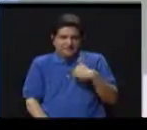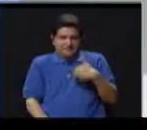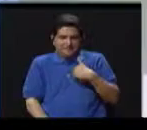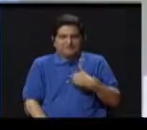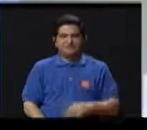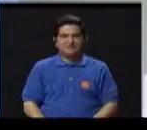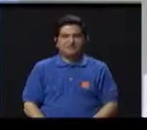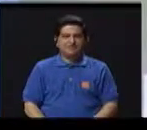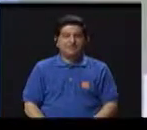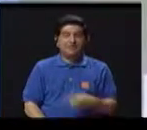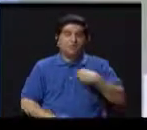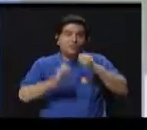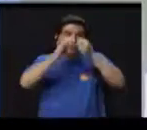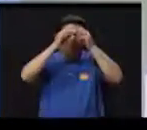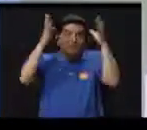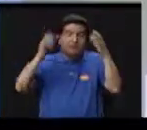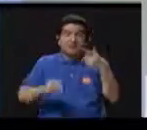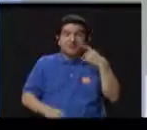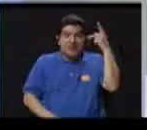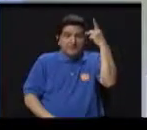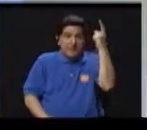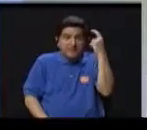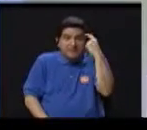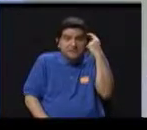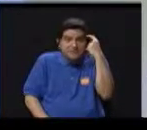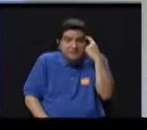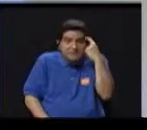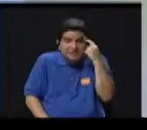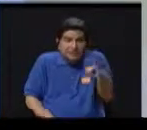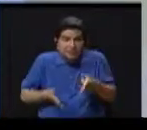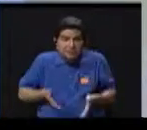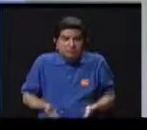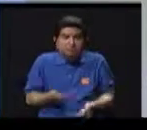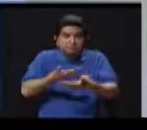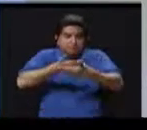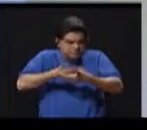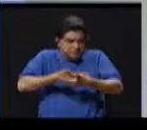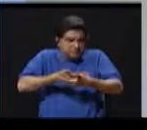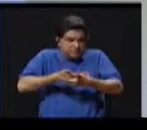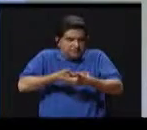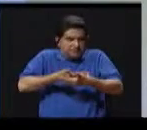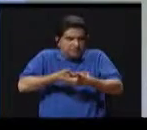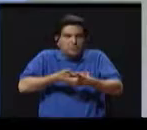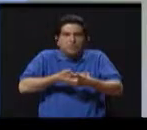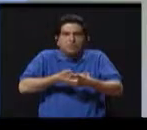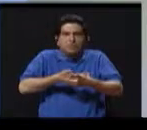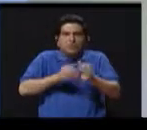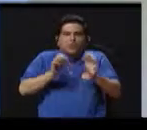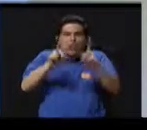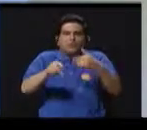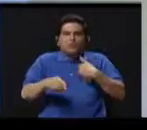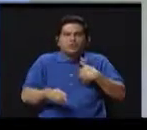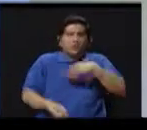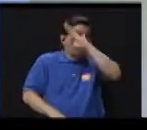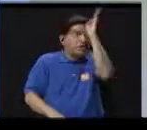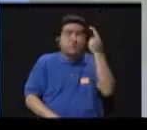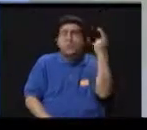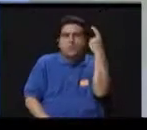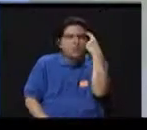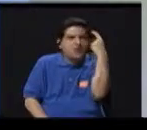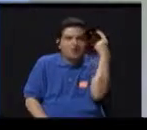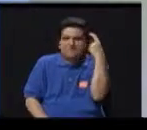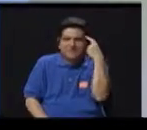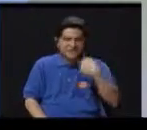hablar. ¿Qué se imagina uno que los papás pensaron cuando ella nació? ¿Cuáles oportunidades iba a